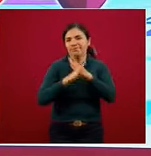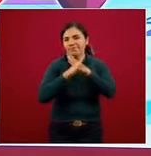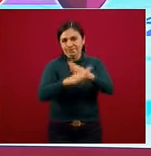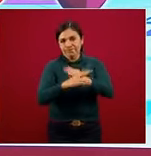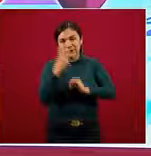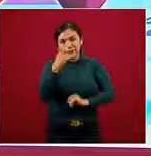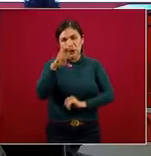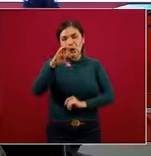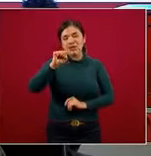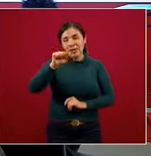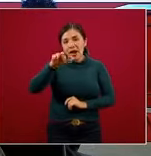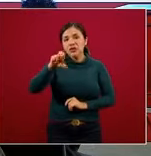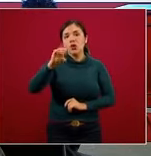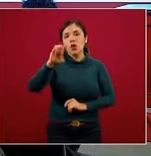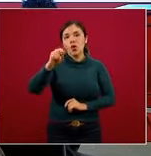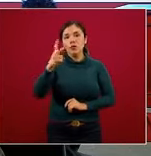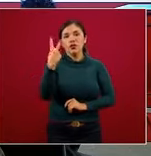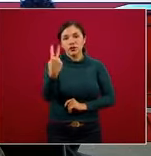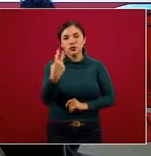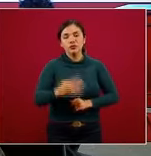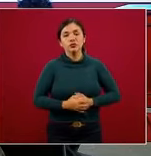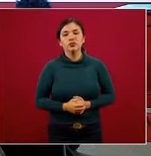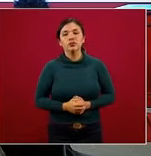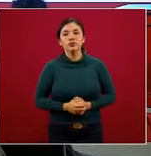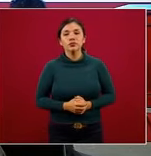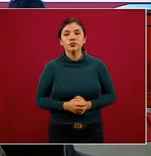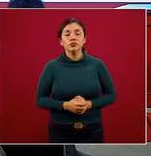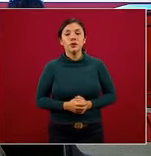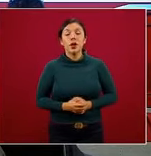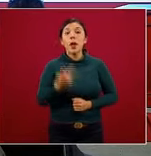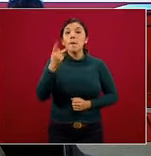del virus SARS-CoV-2.